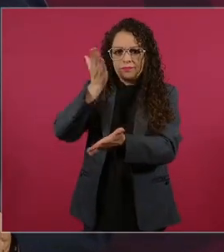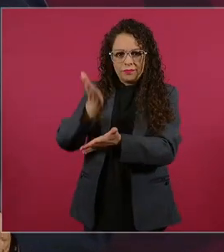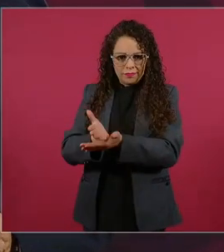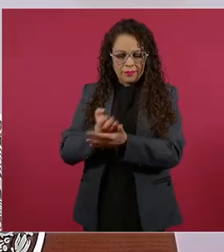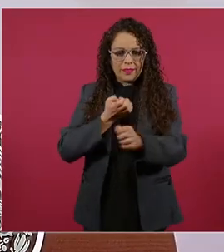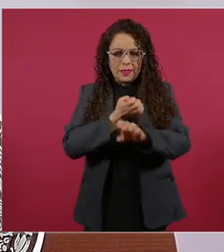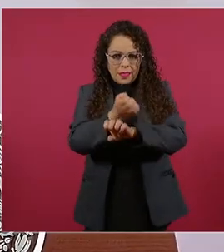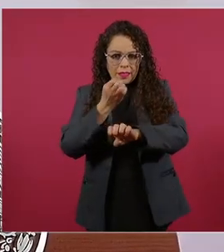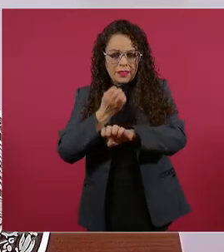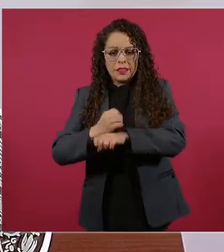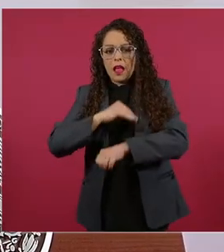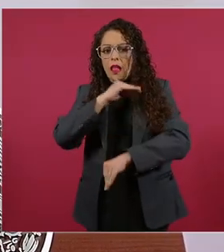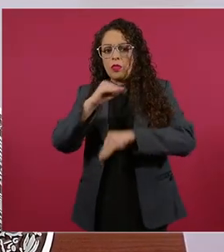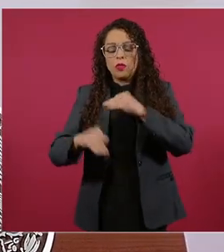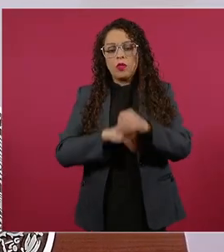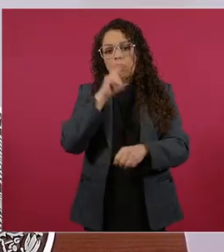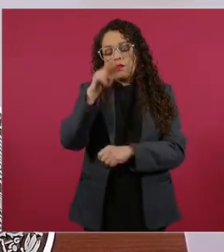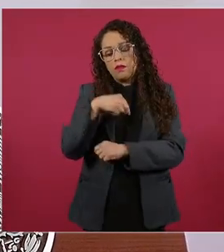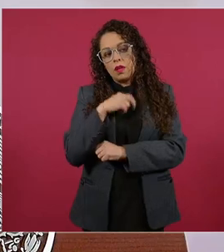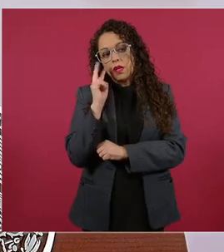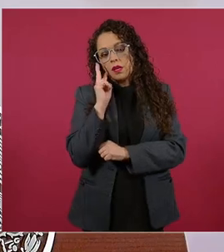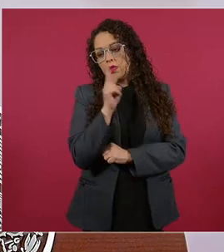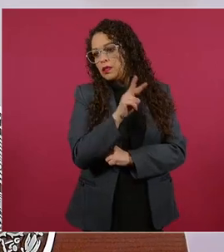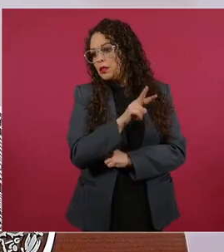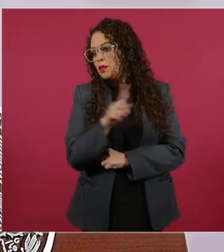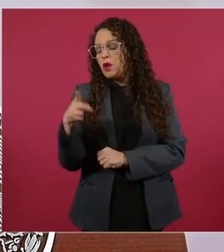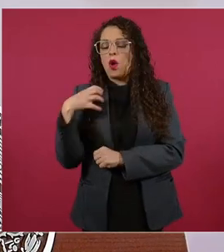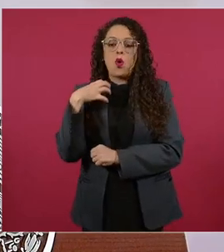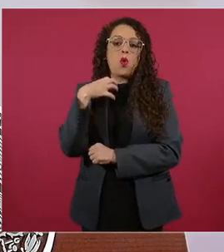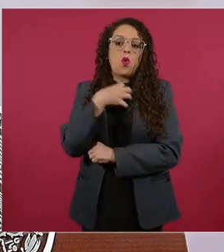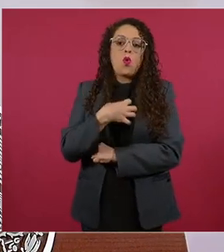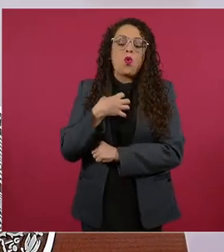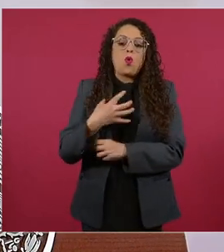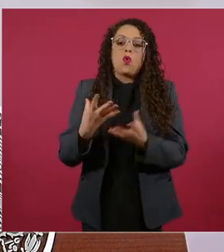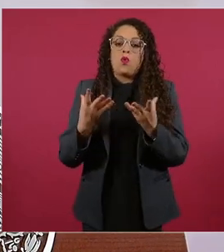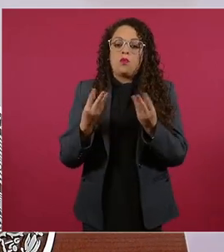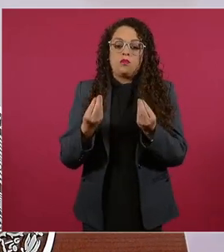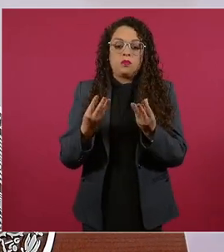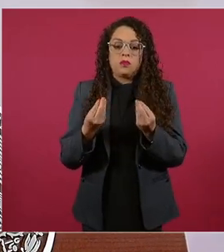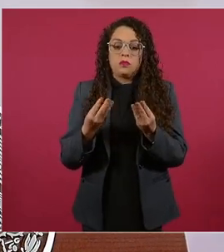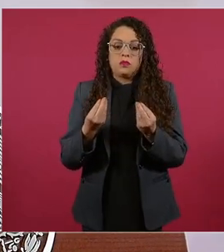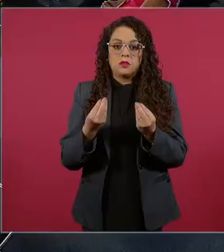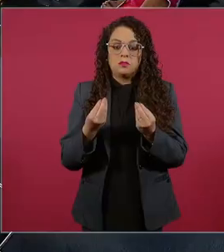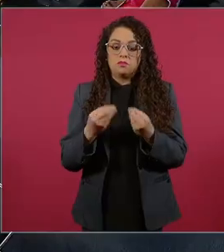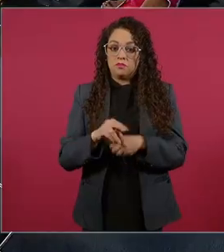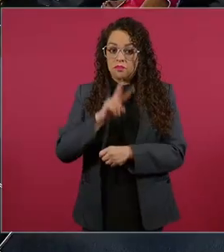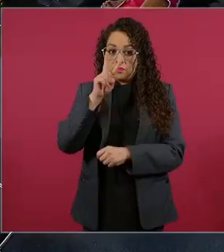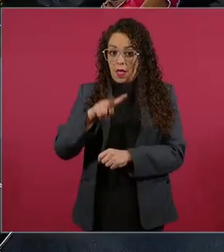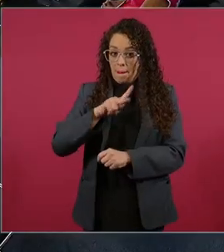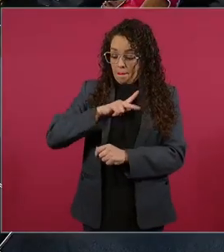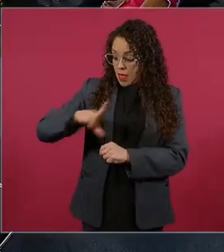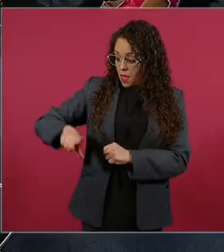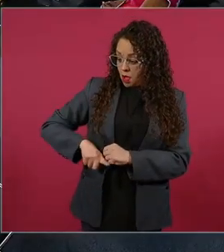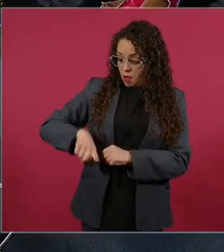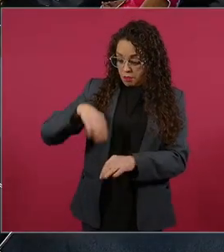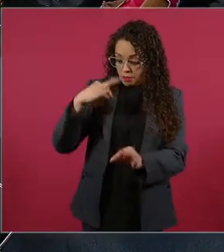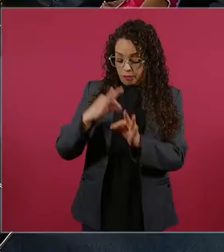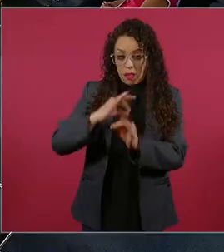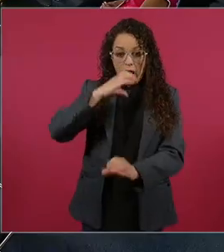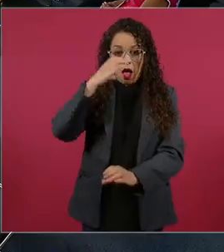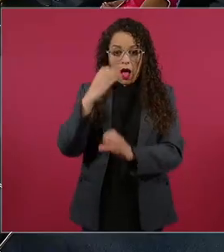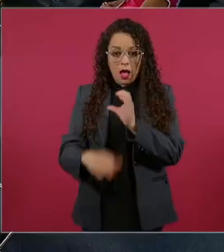Y sí es un buen fin de gobierno, o sea, por todas